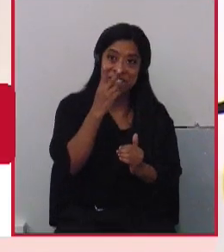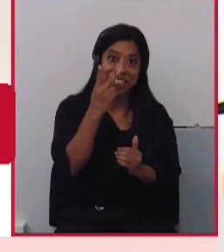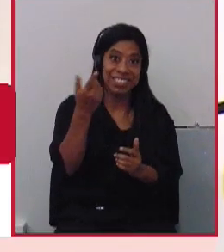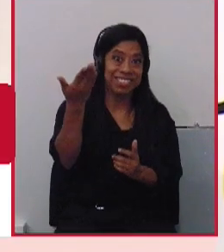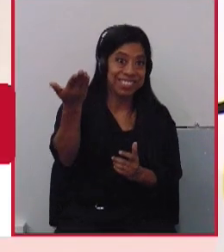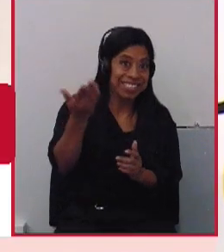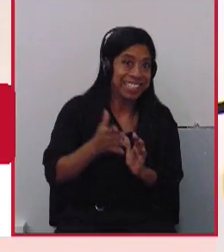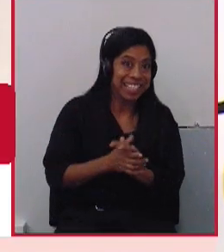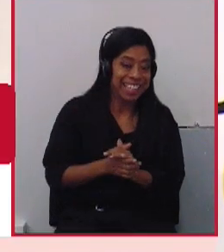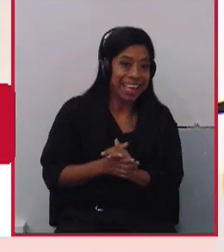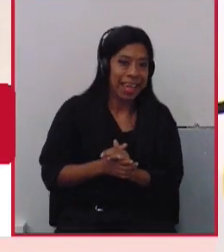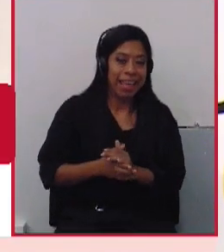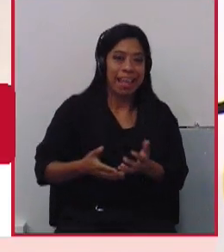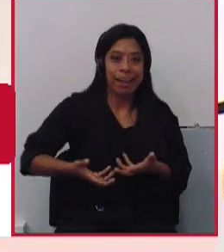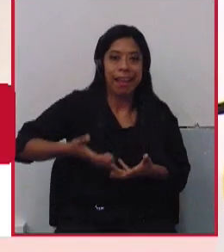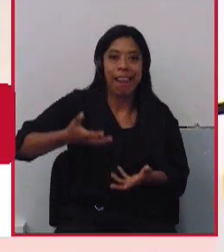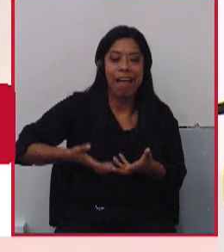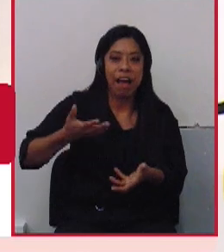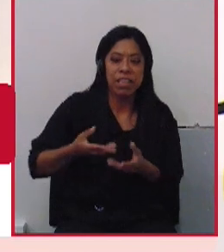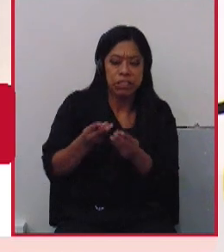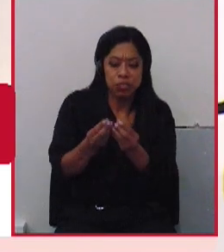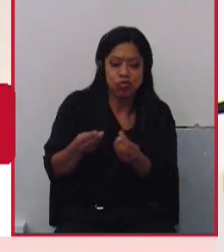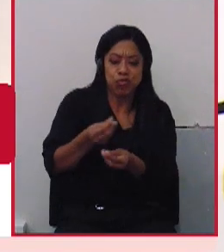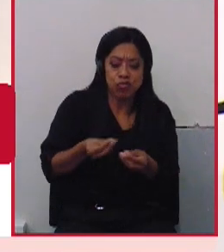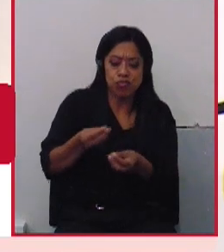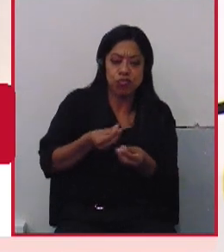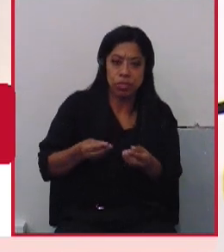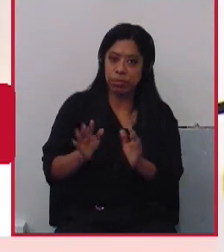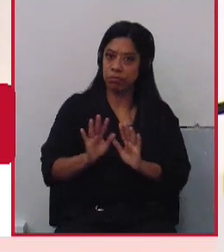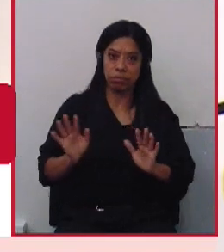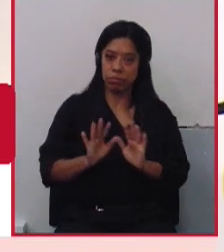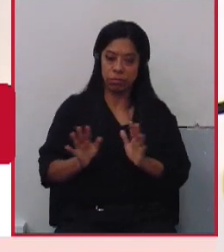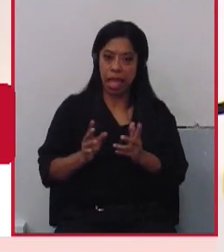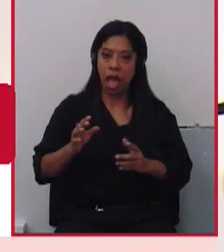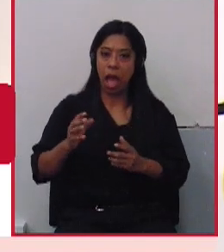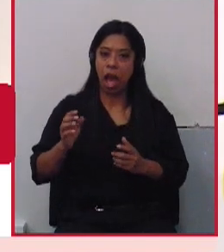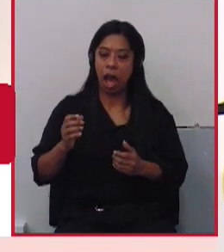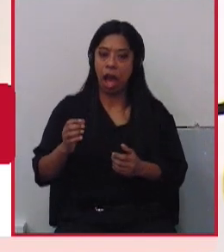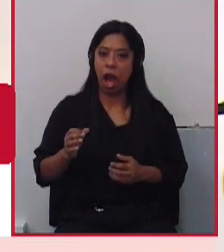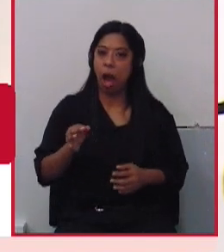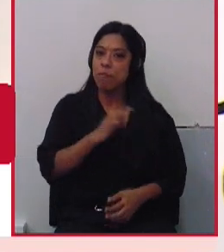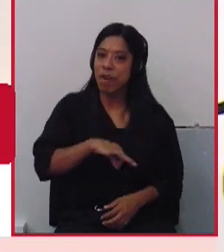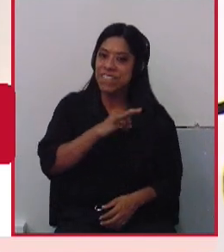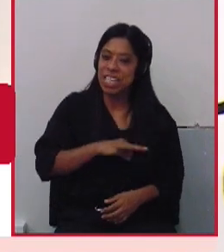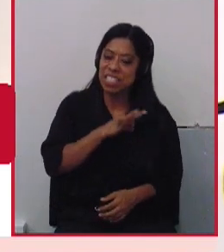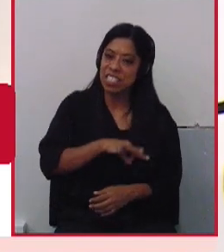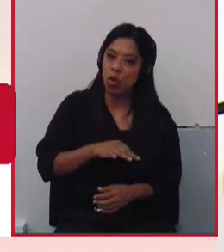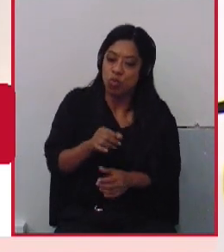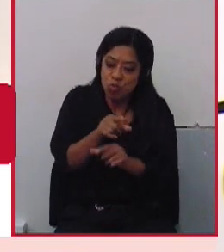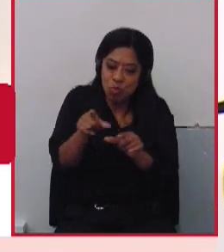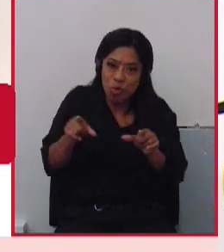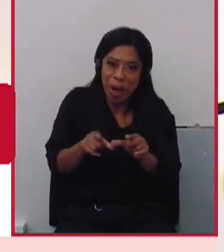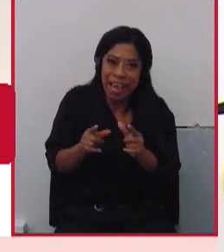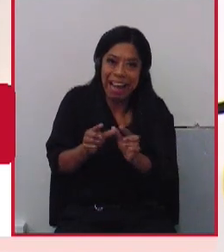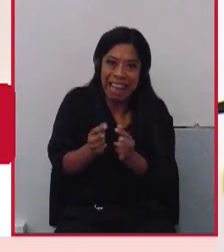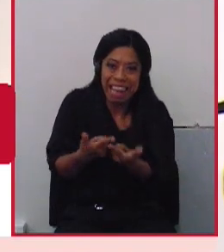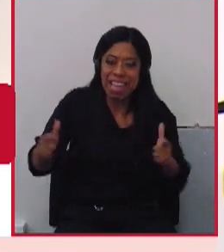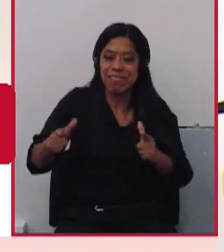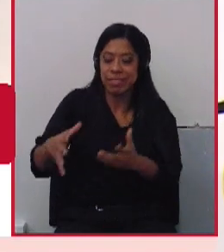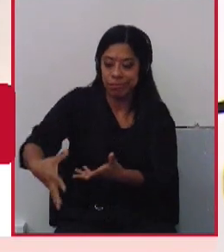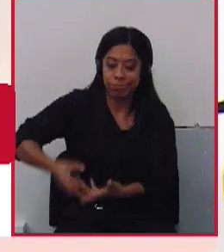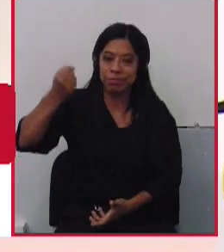visto, los relaves no se remuelen, sino aprovechan una área libre y la trata de